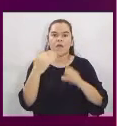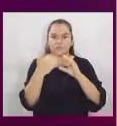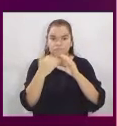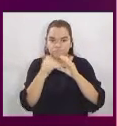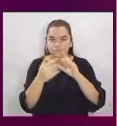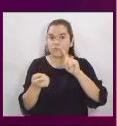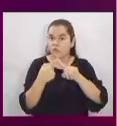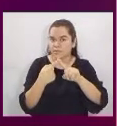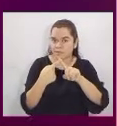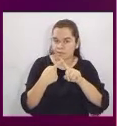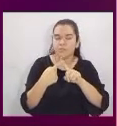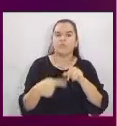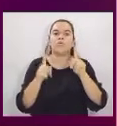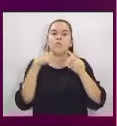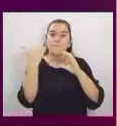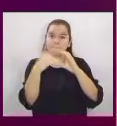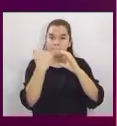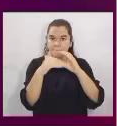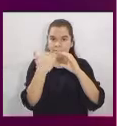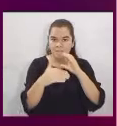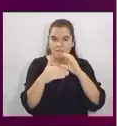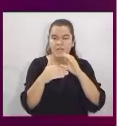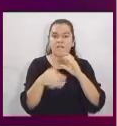esta es la dirección de Gepatax, esta es